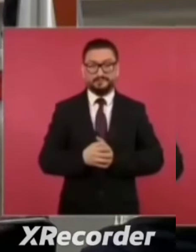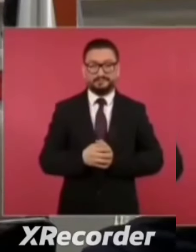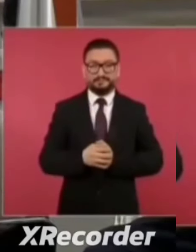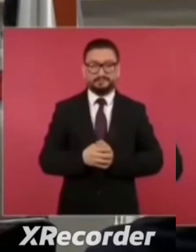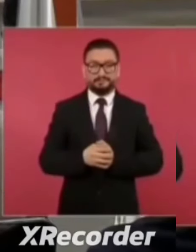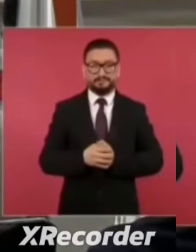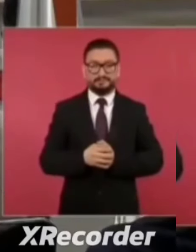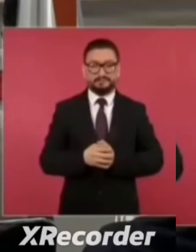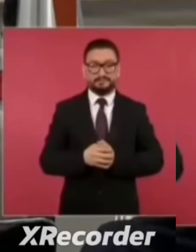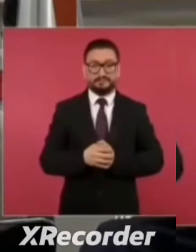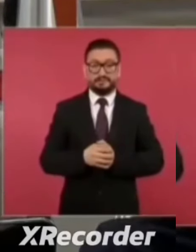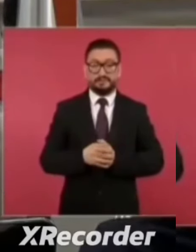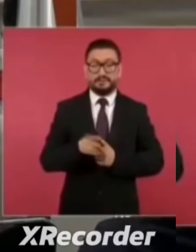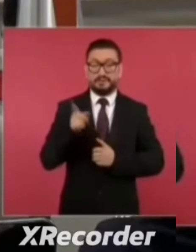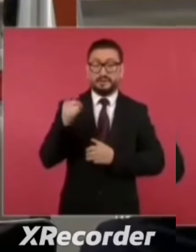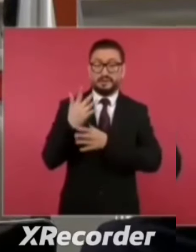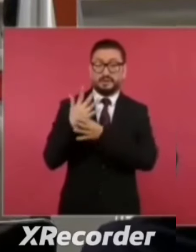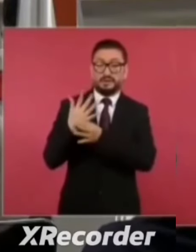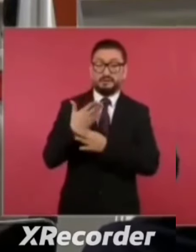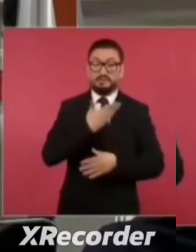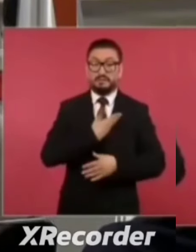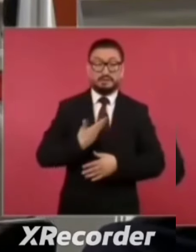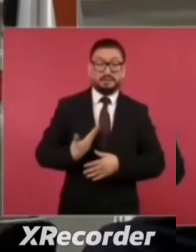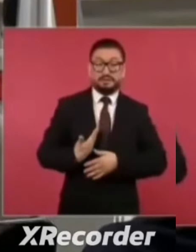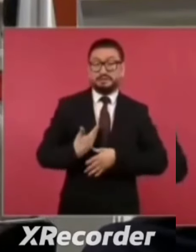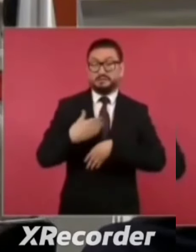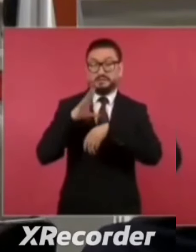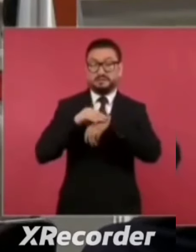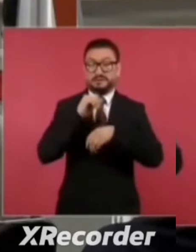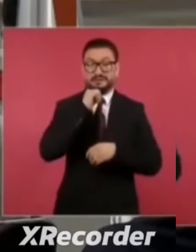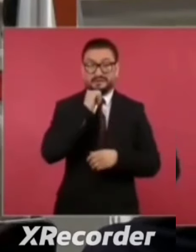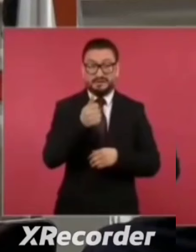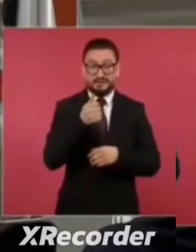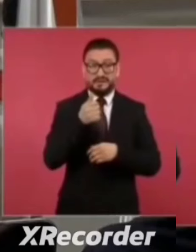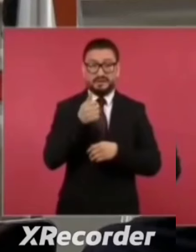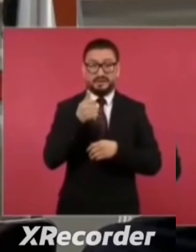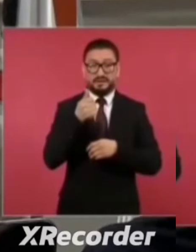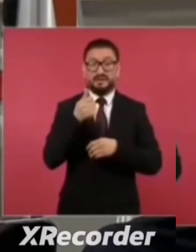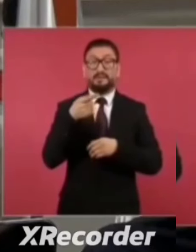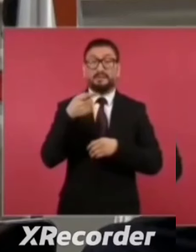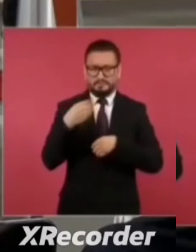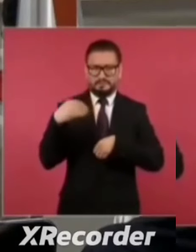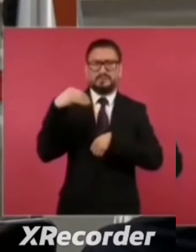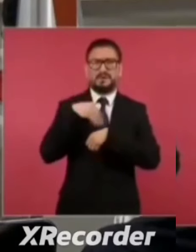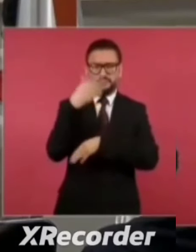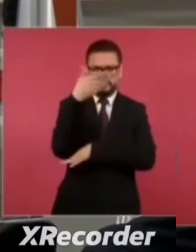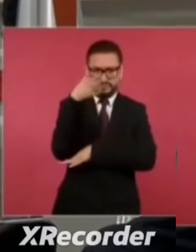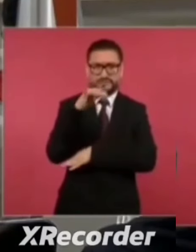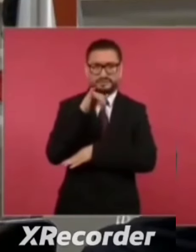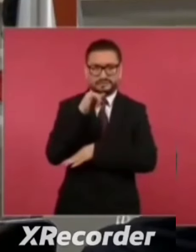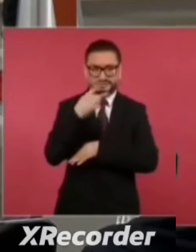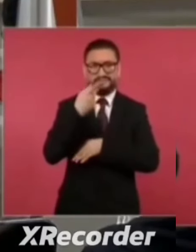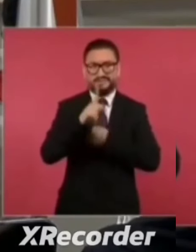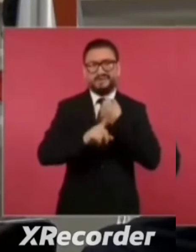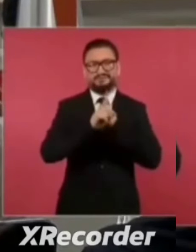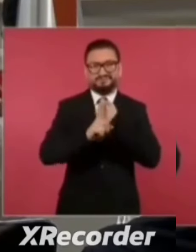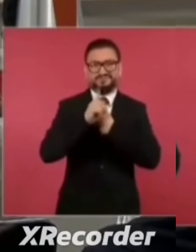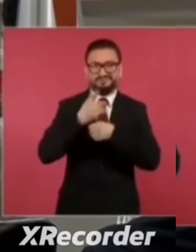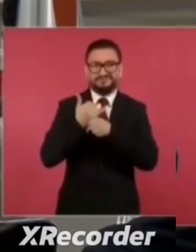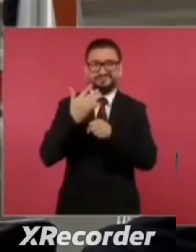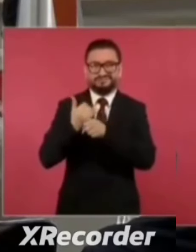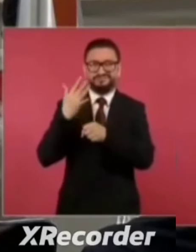Pues el presidente no dejó, va a poner la bandera, pero no dejó de poner sus piedritas en la maquinaria de